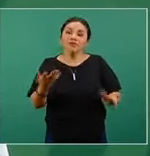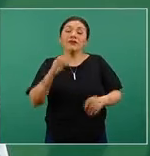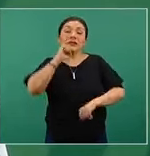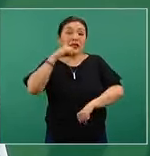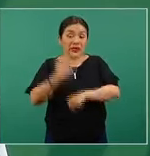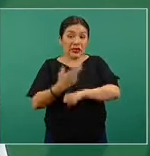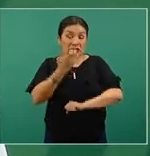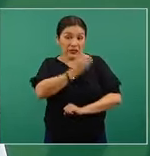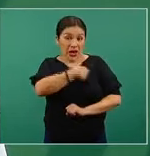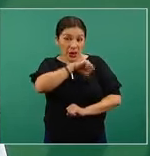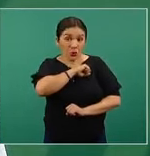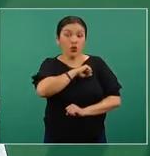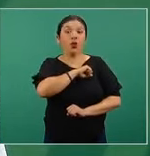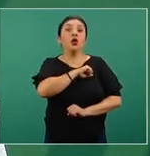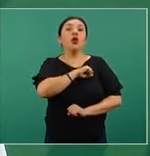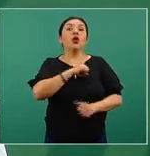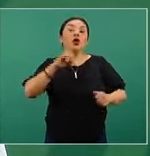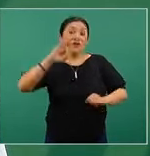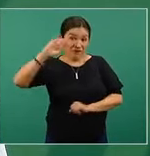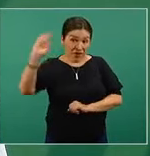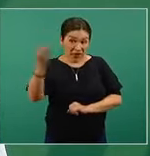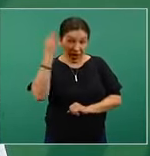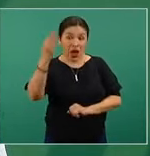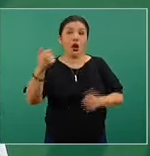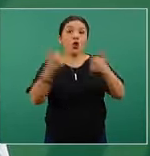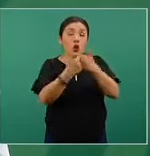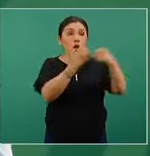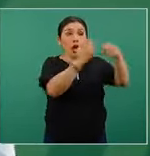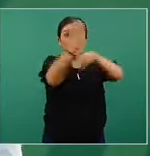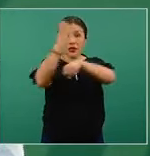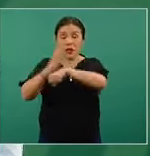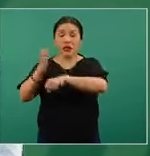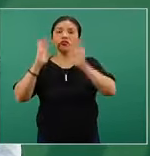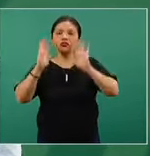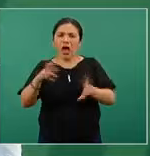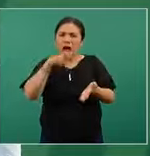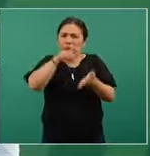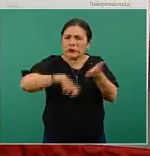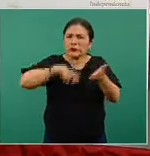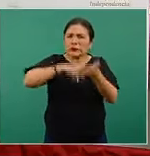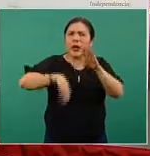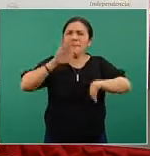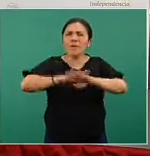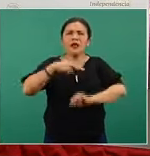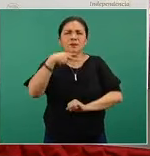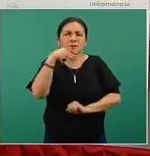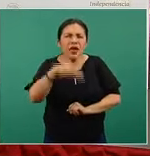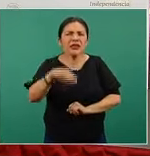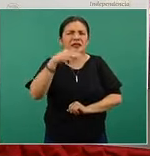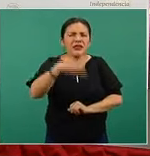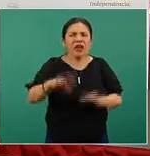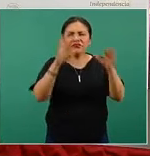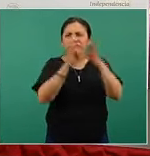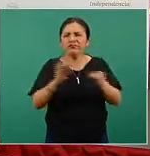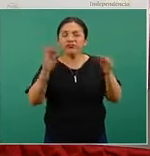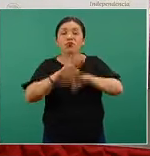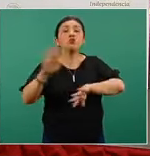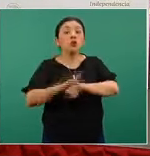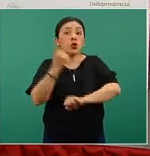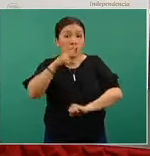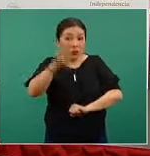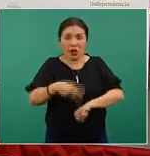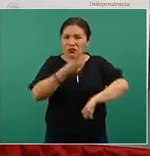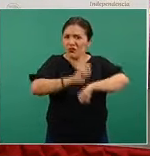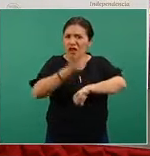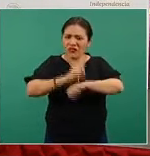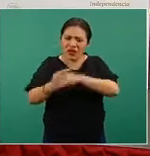secretaria de salud a nivel federal y de las entidades federativas pues han reforzado este tipo de mensajes porque en el día